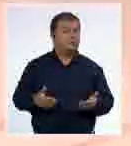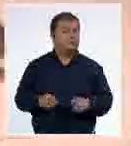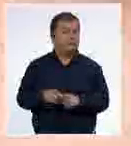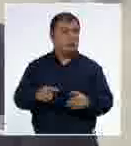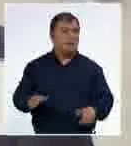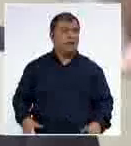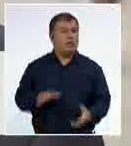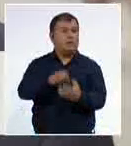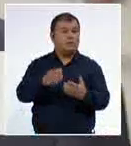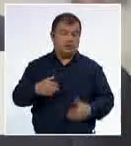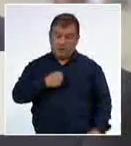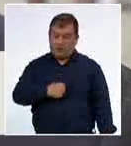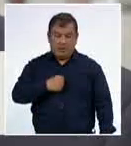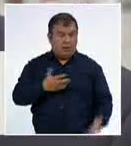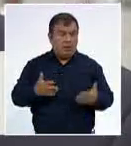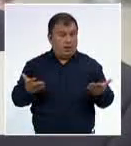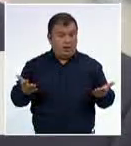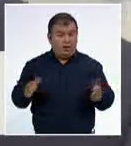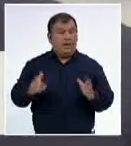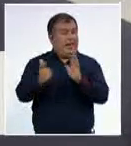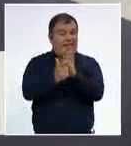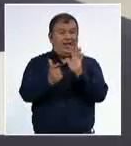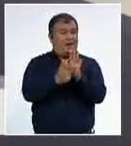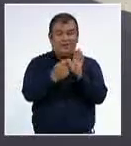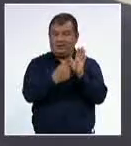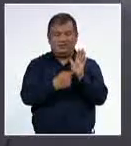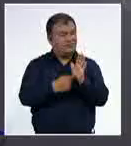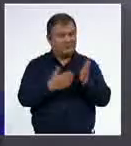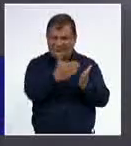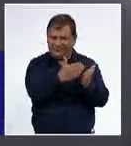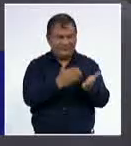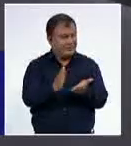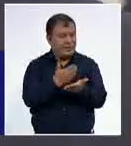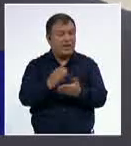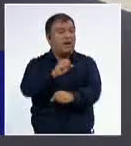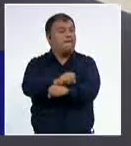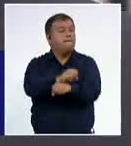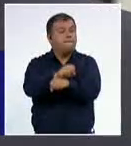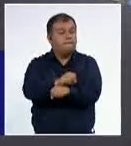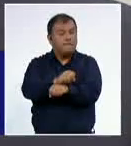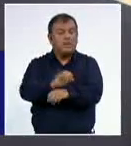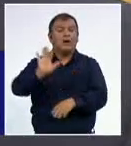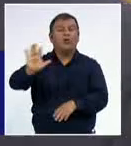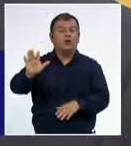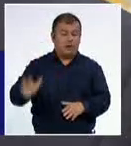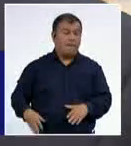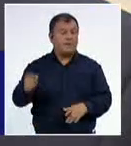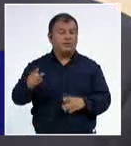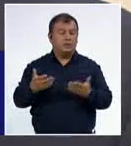agresivo. Lamentablemente, nuestra legislación no contempla prisión para el dueño del perro que ha ocasionado